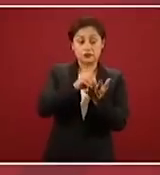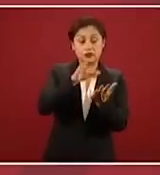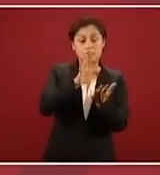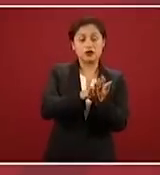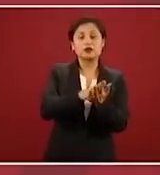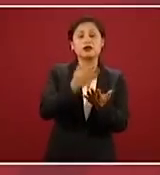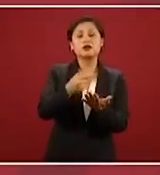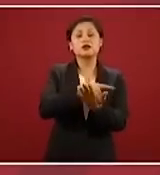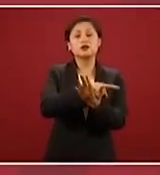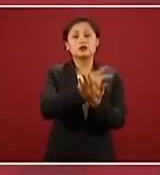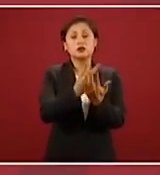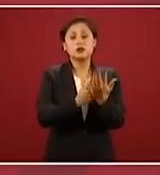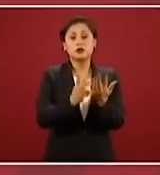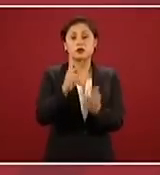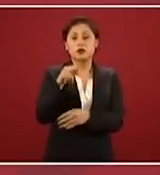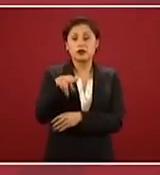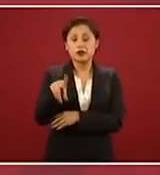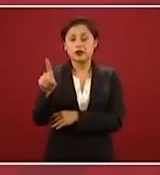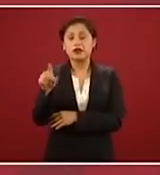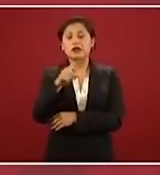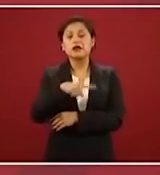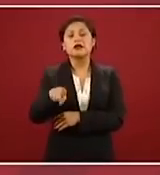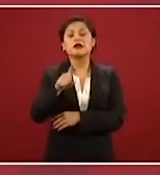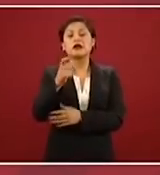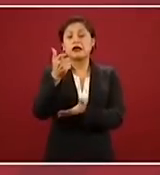crecimiento económico para este año,